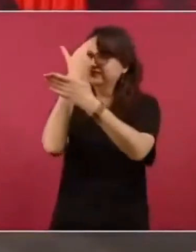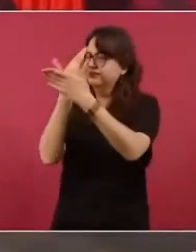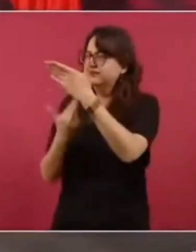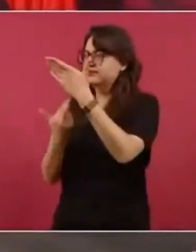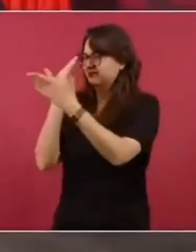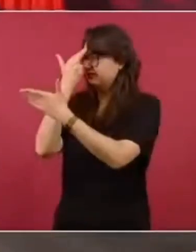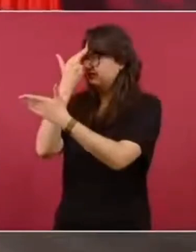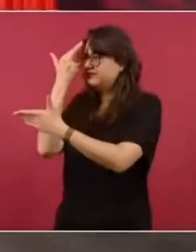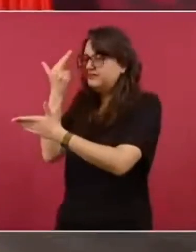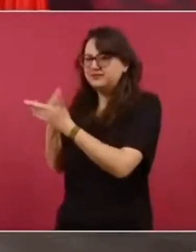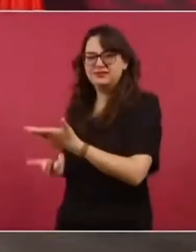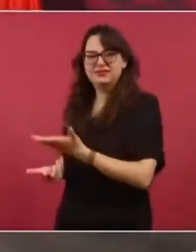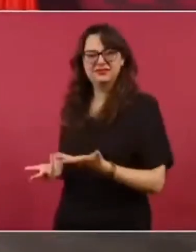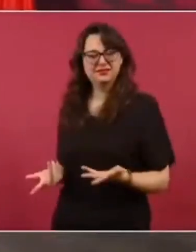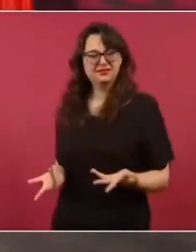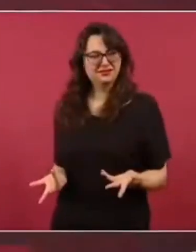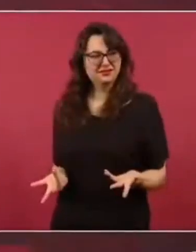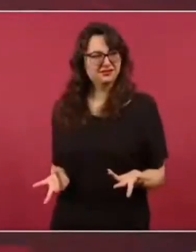flagrante